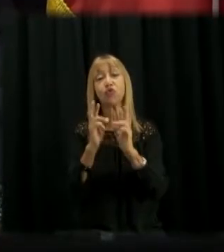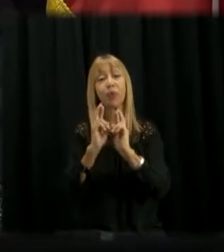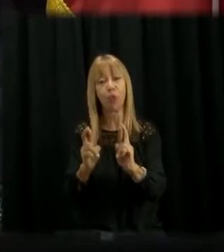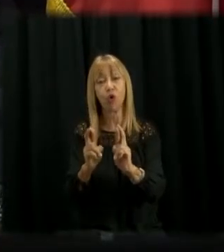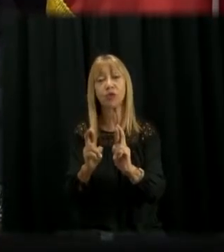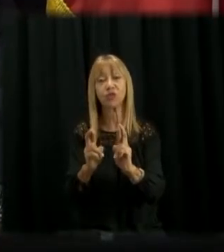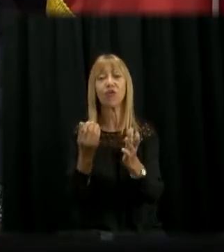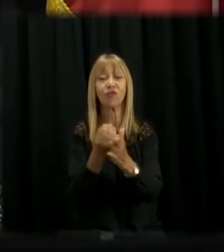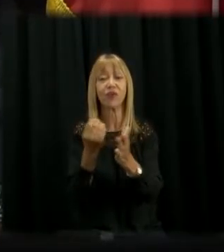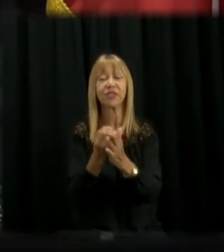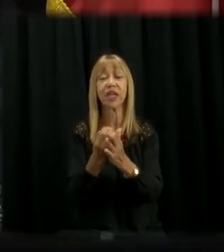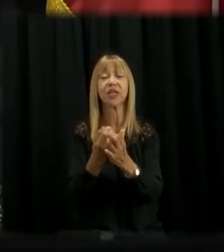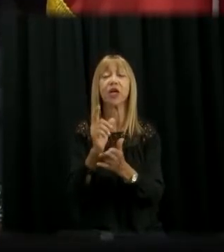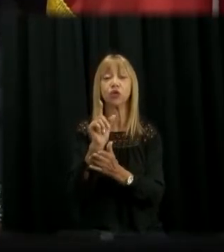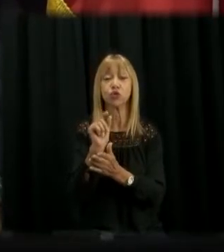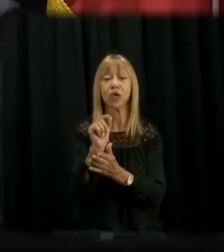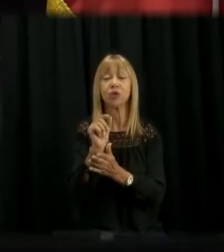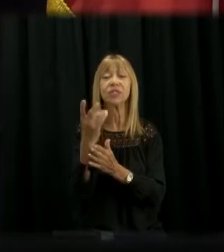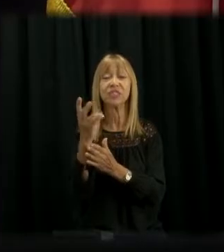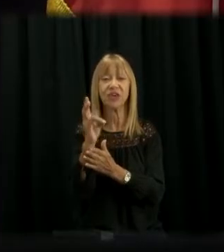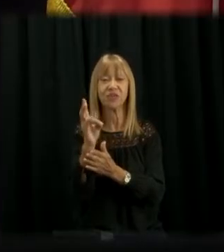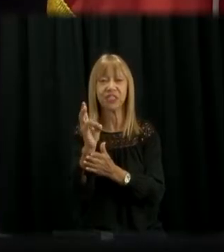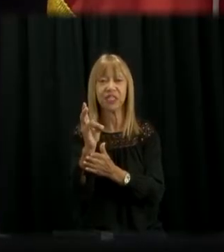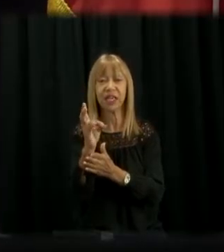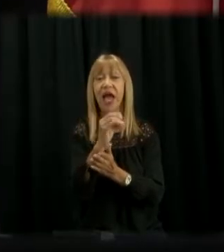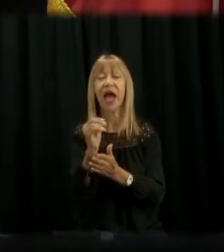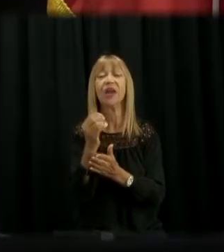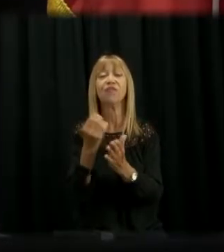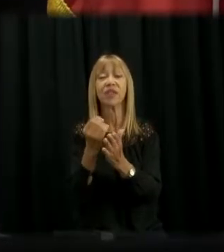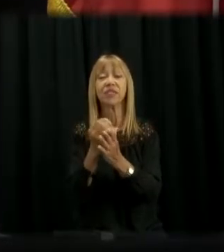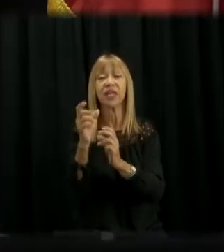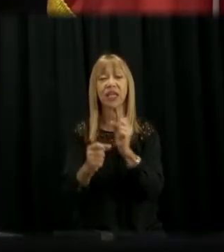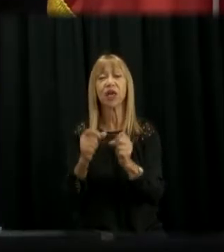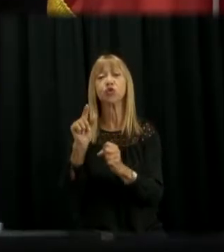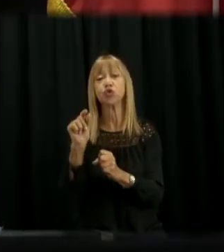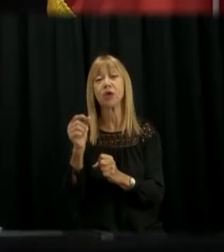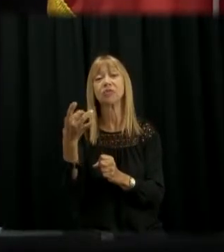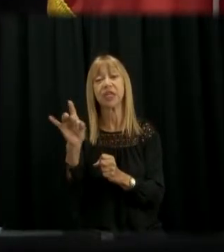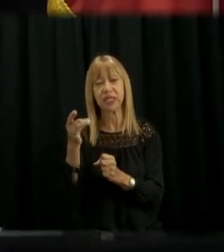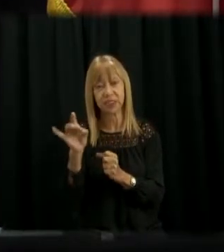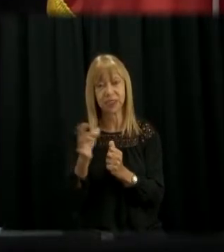financieros comprensivos anuales para el año fiscal 17 y 18.